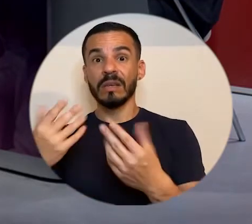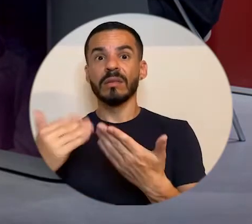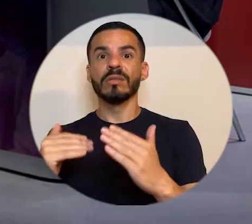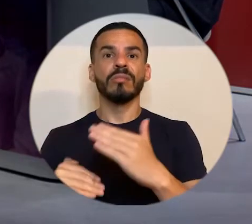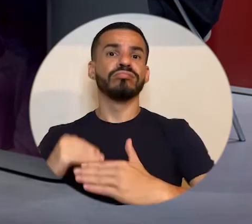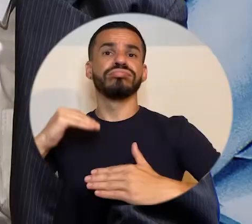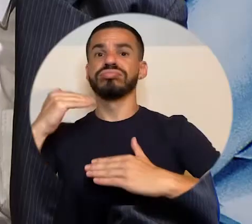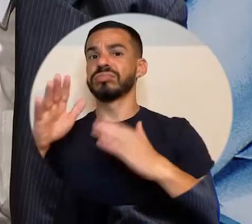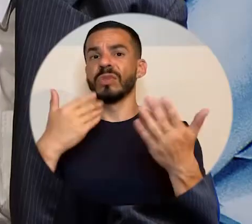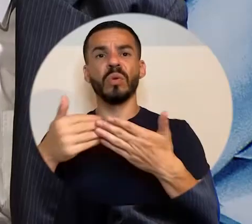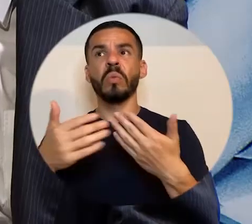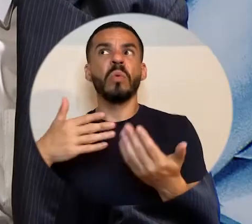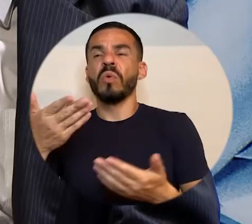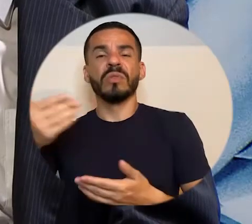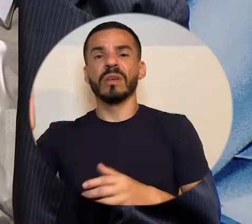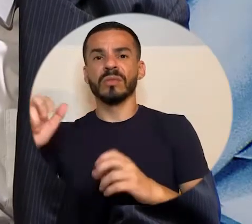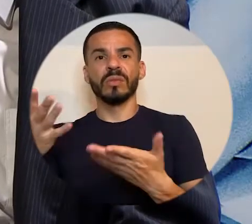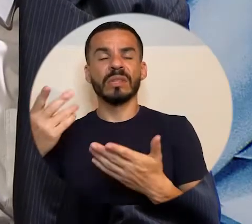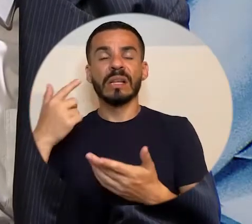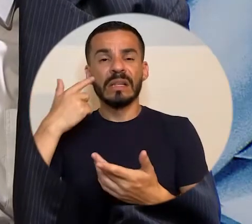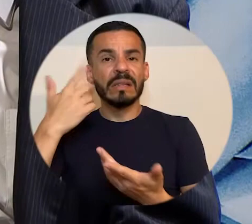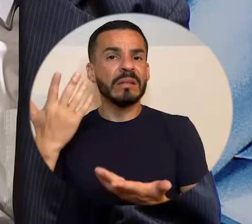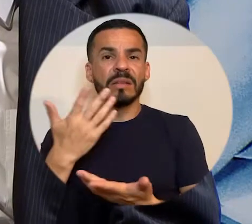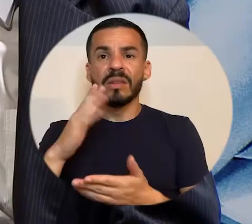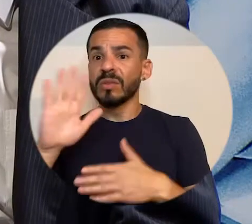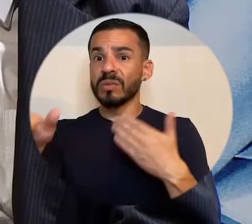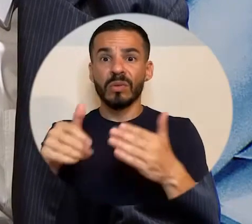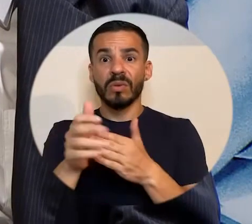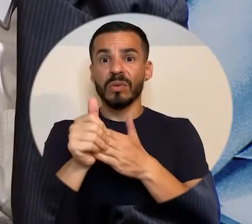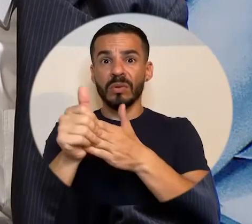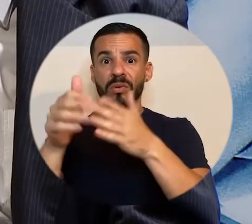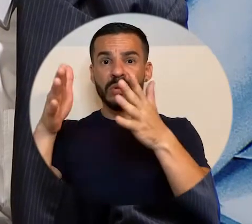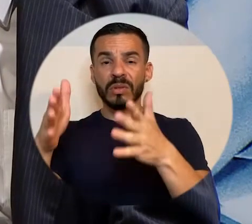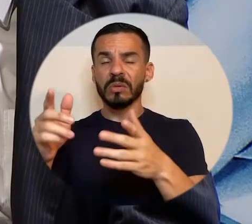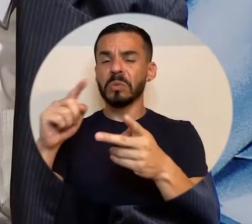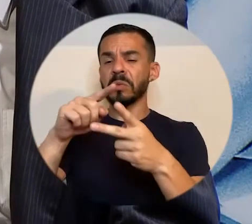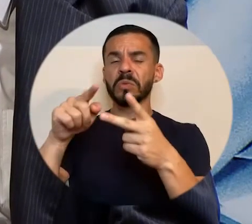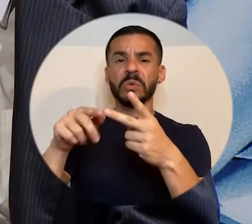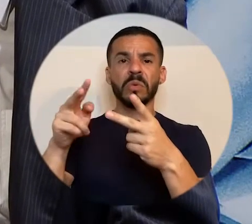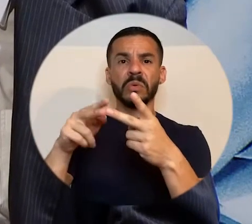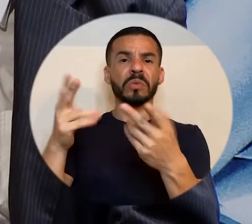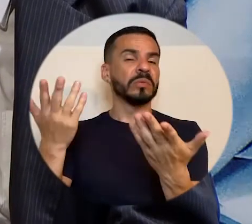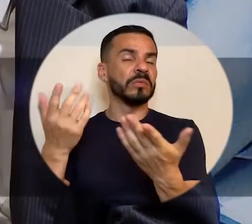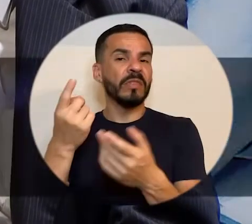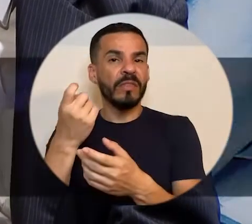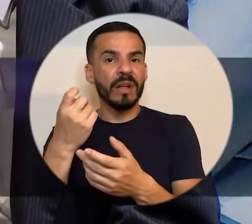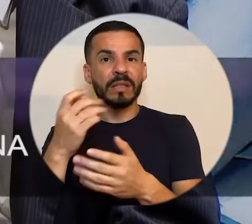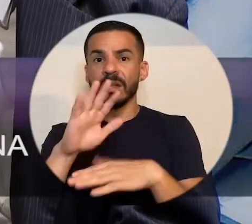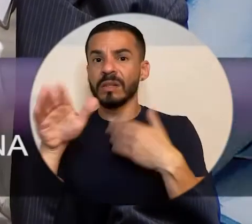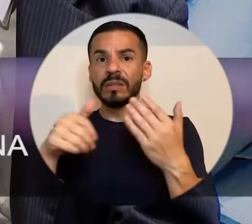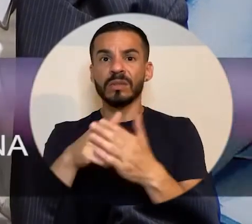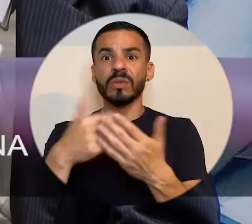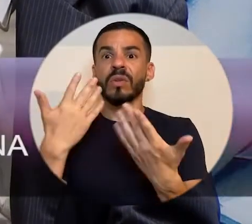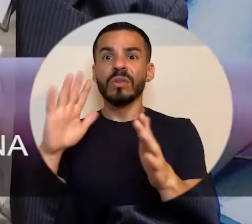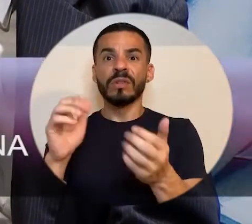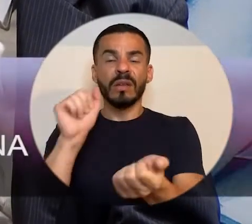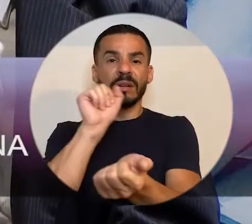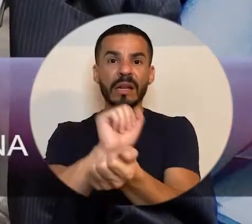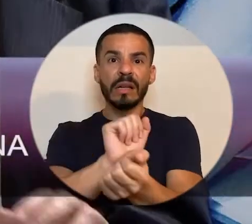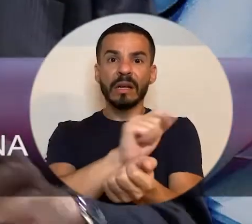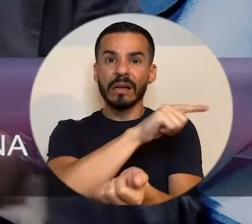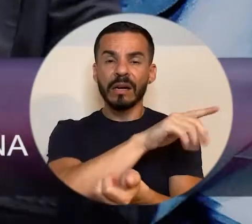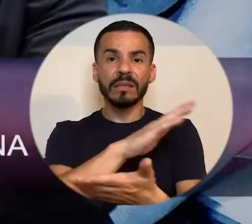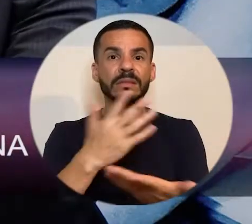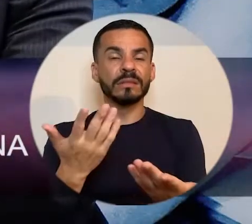ya sobrepasó cualquier cosa, porque el hecho de que todos los líderes políticos, salvo uno o dos que pudieron salir, todos están en la cárcel